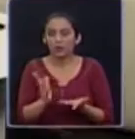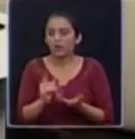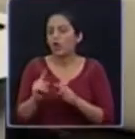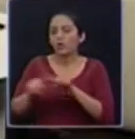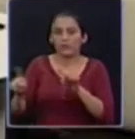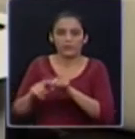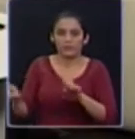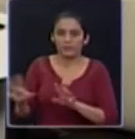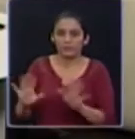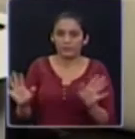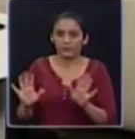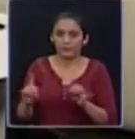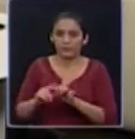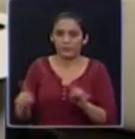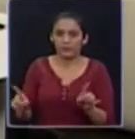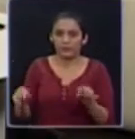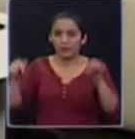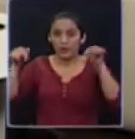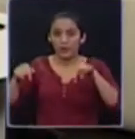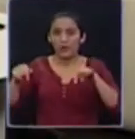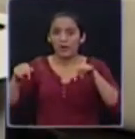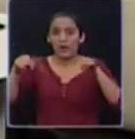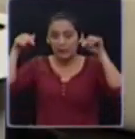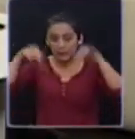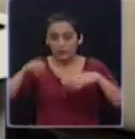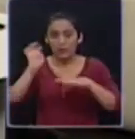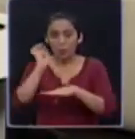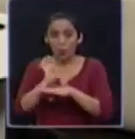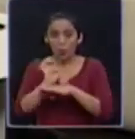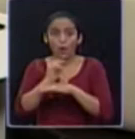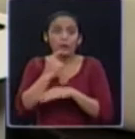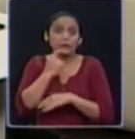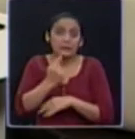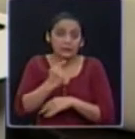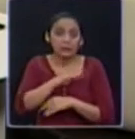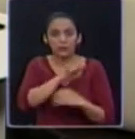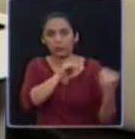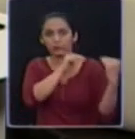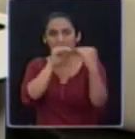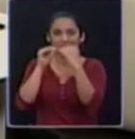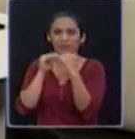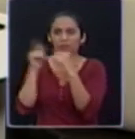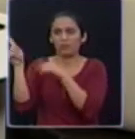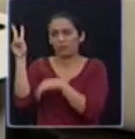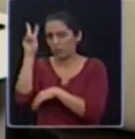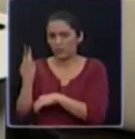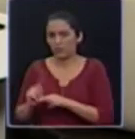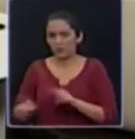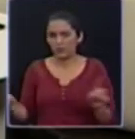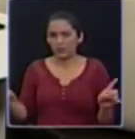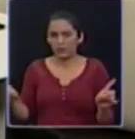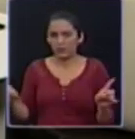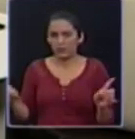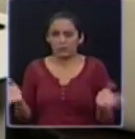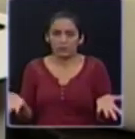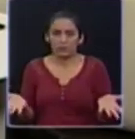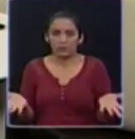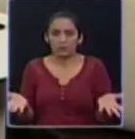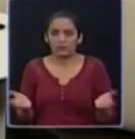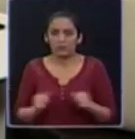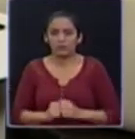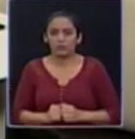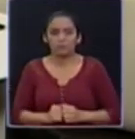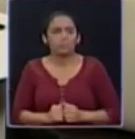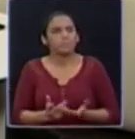de estados donde se practica la autocracia, es decir, una aparente vigencia de leyes que ya sabe. Pero es un caso similar, porque me parece